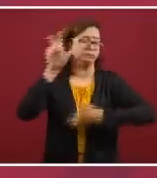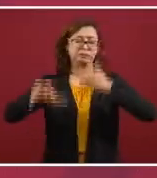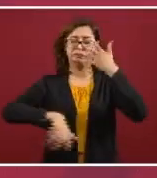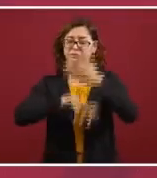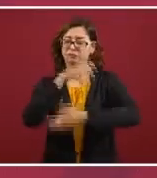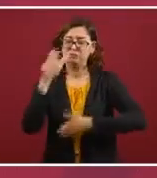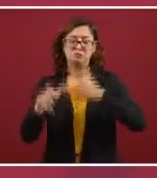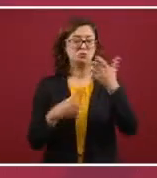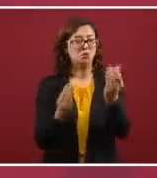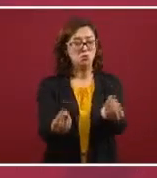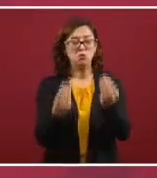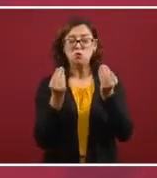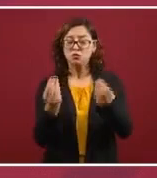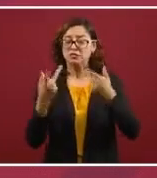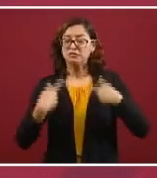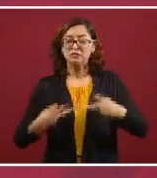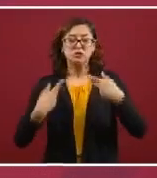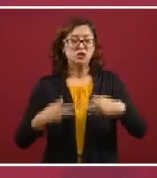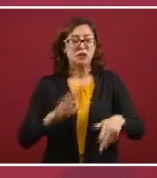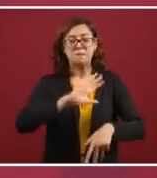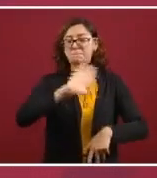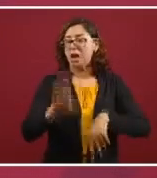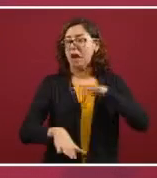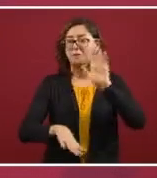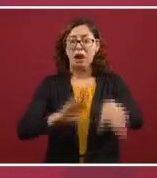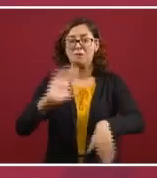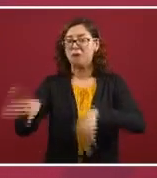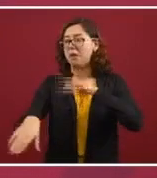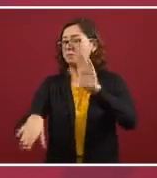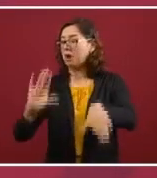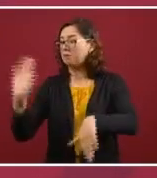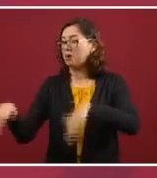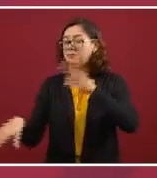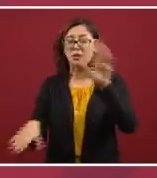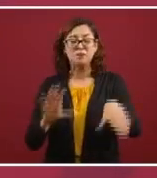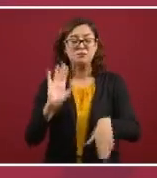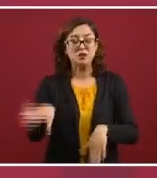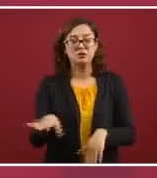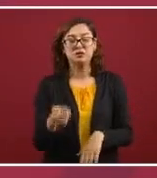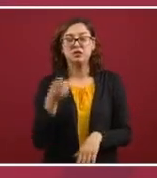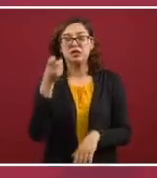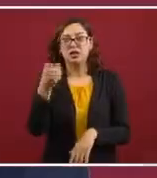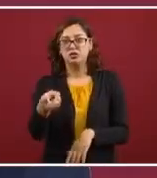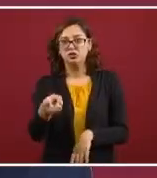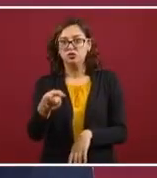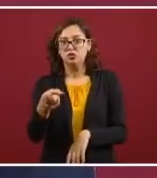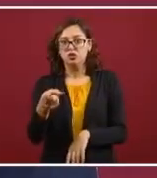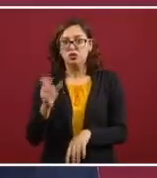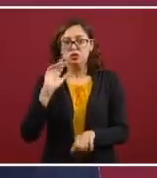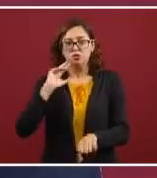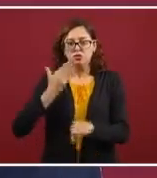perdido la vida de muchos, porque esa fue la valoración que se hizo.